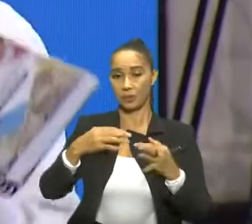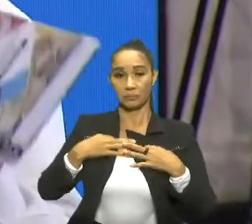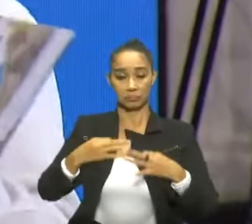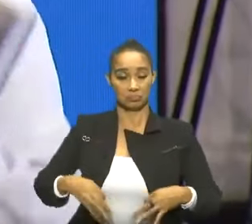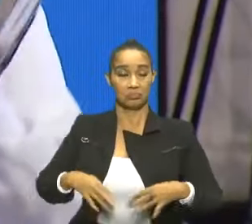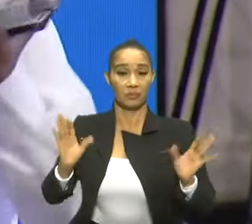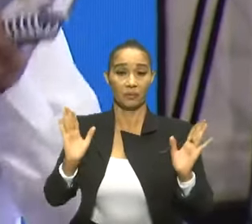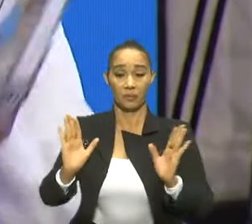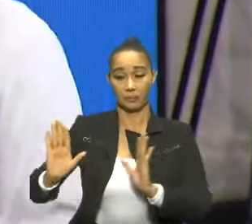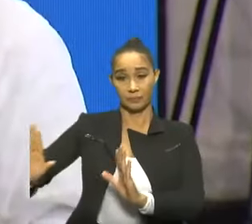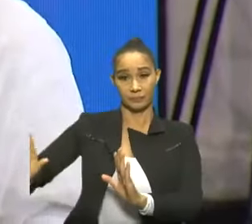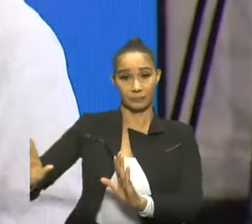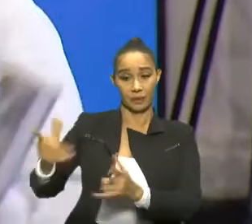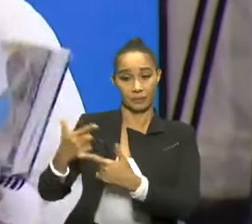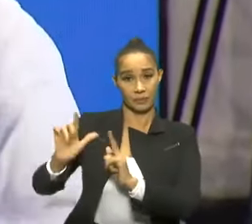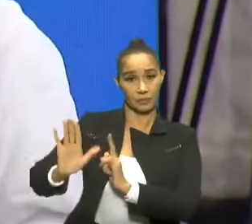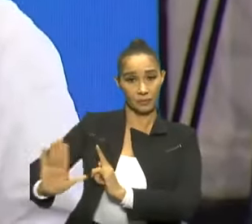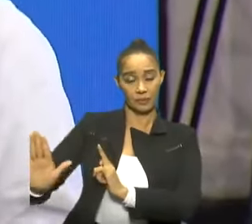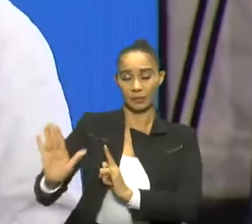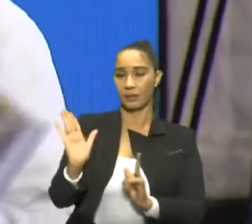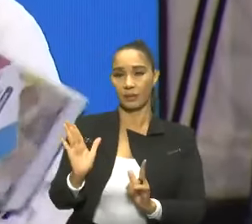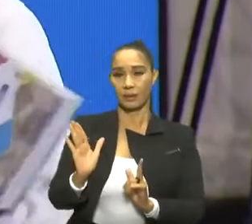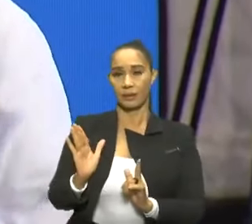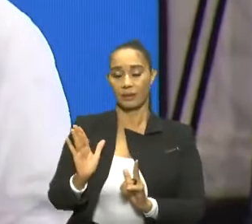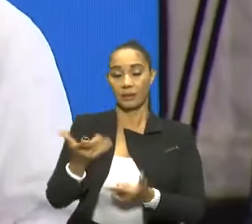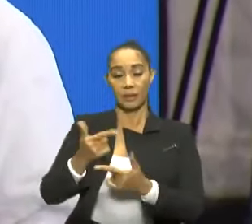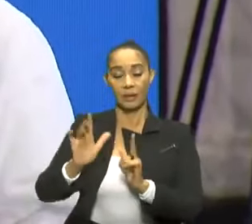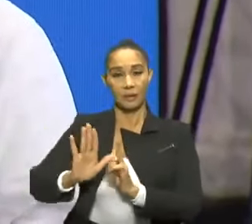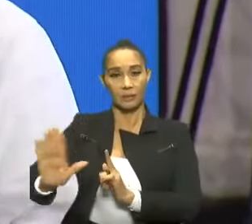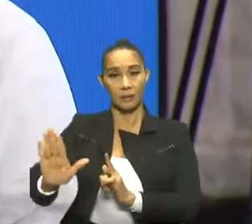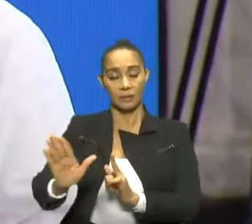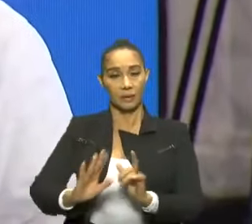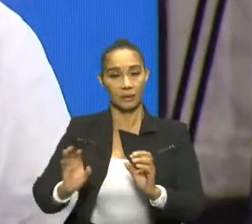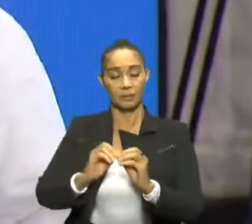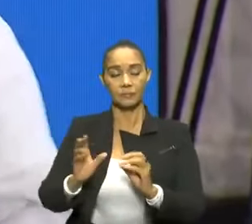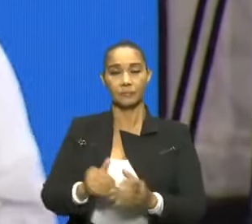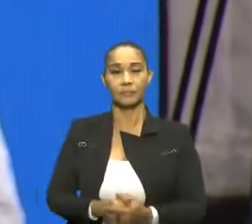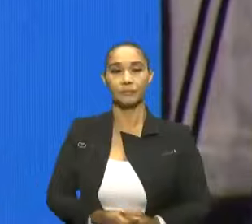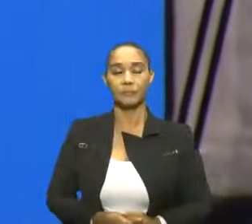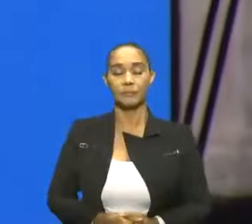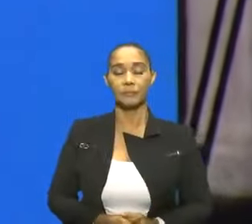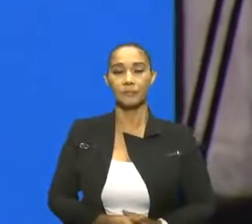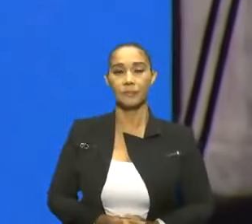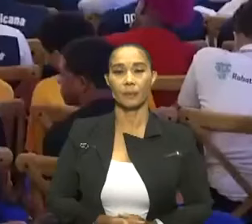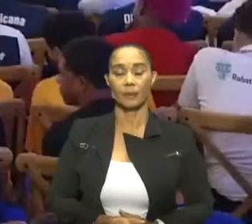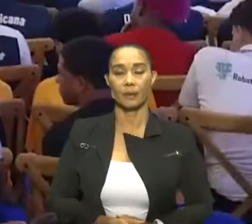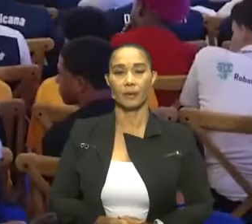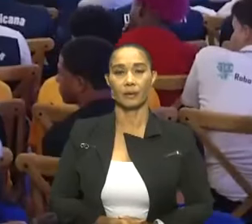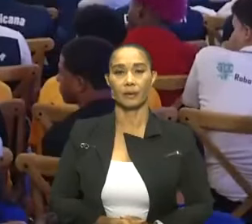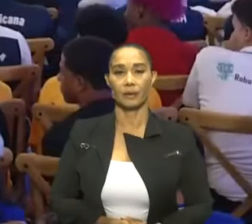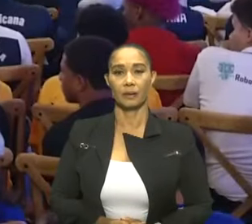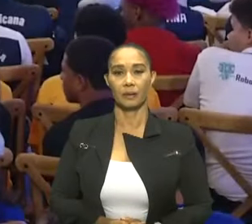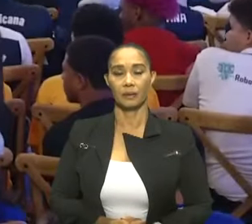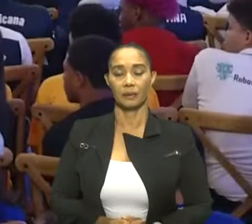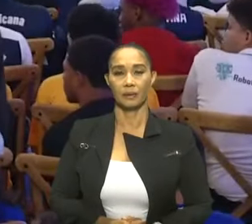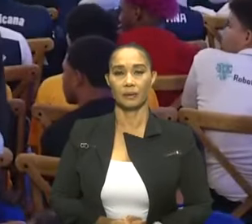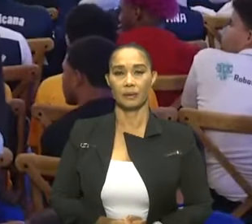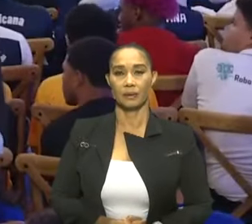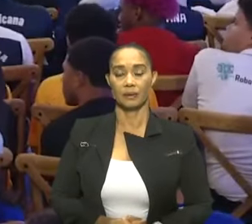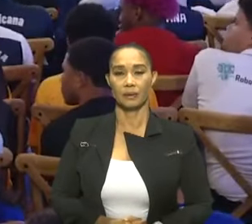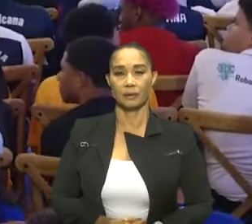uniforme. Esa es su libertad. Yo creo que la libertad da para eso y más. Gracias.